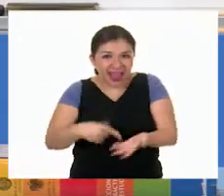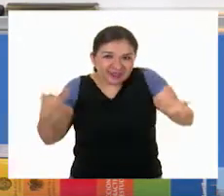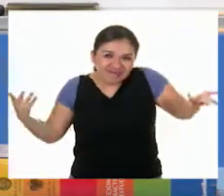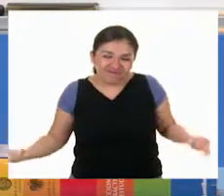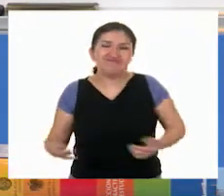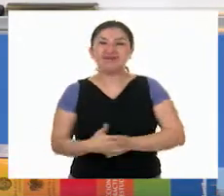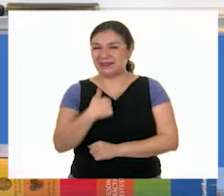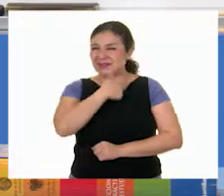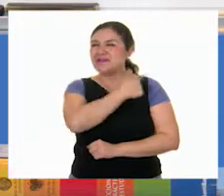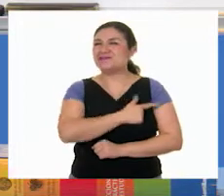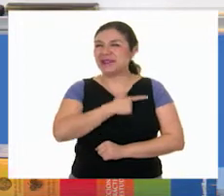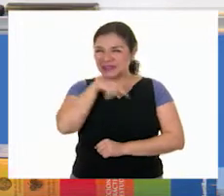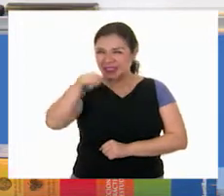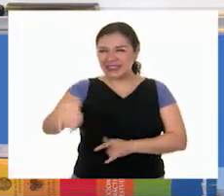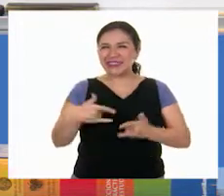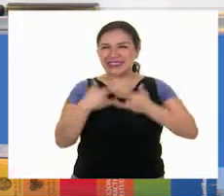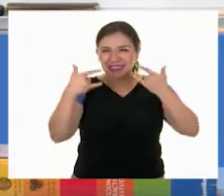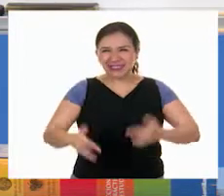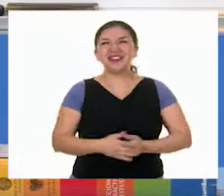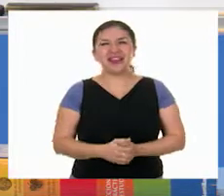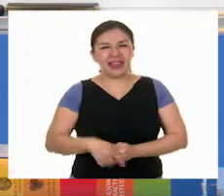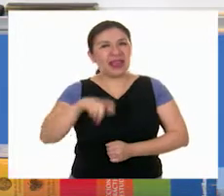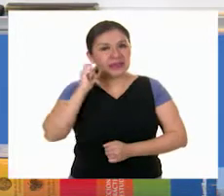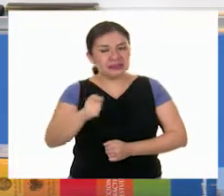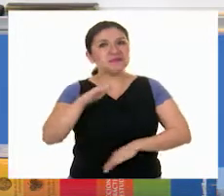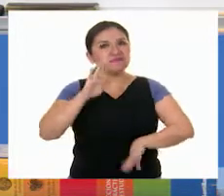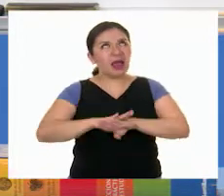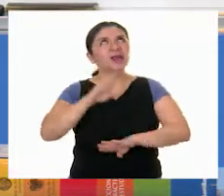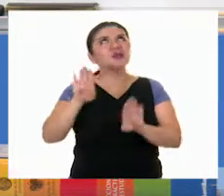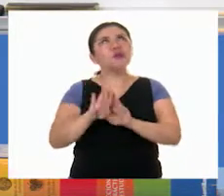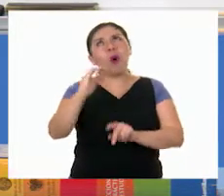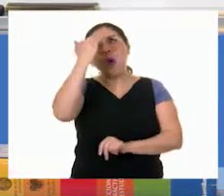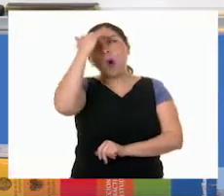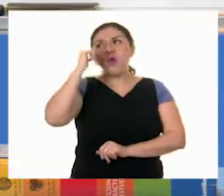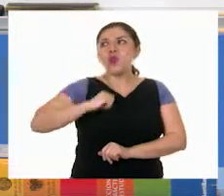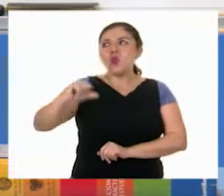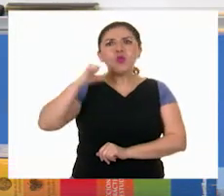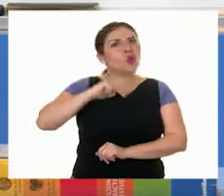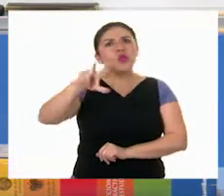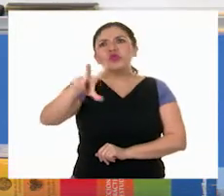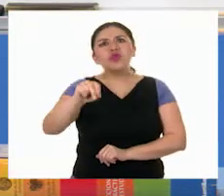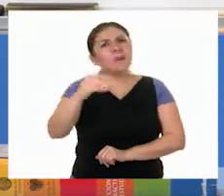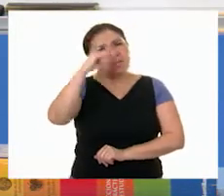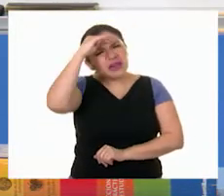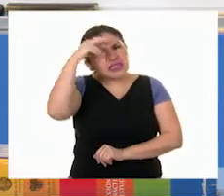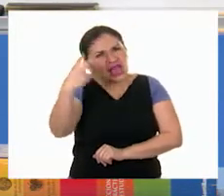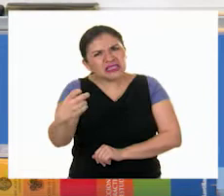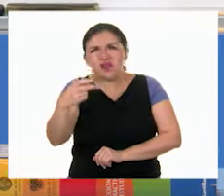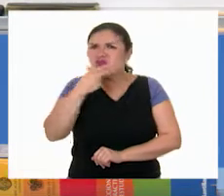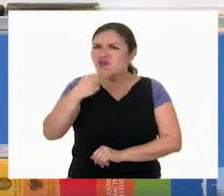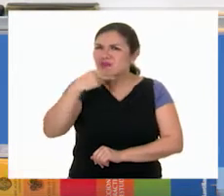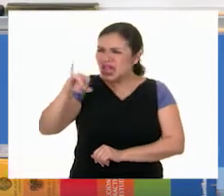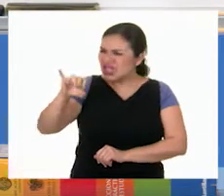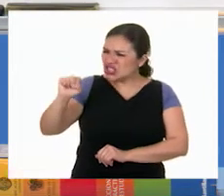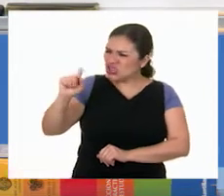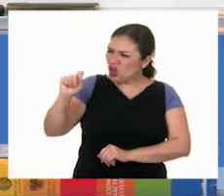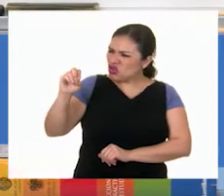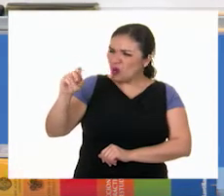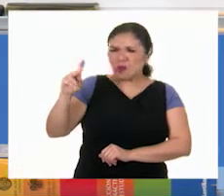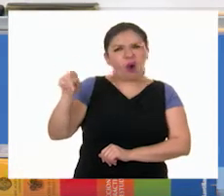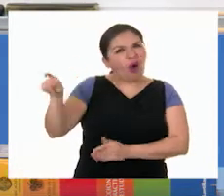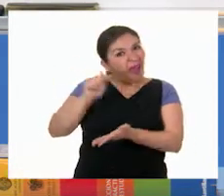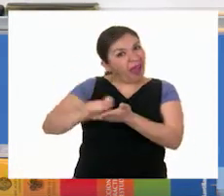Me encanta esa historia. Es muy clásica. Yo no sabía que era de ese señor